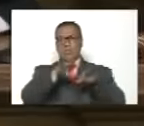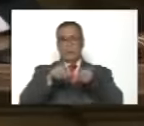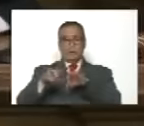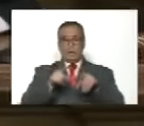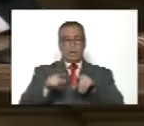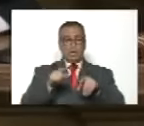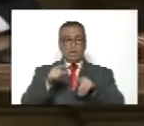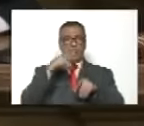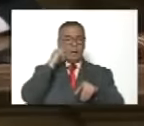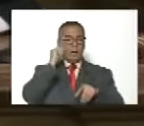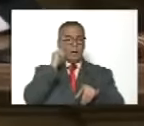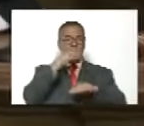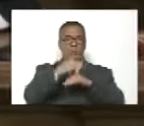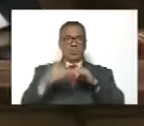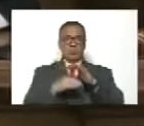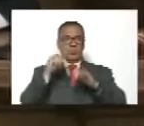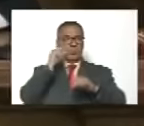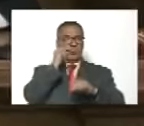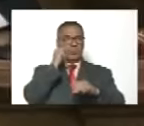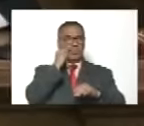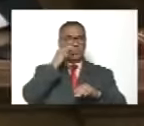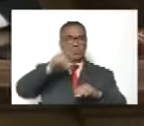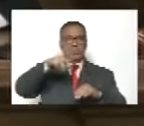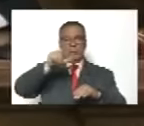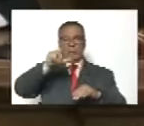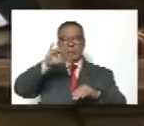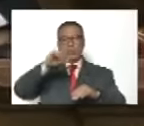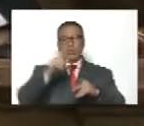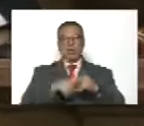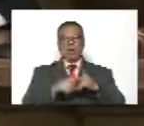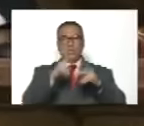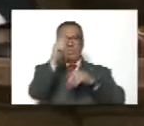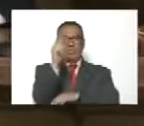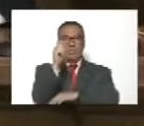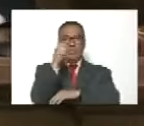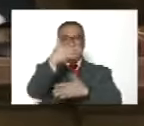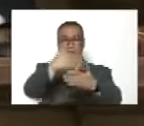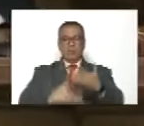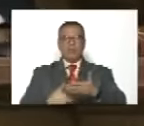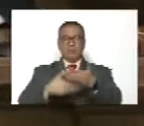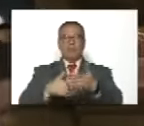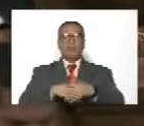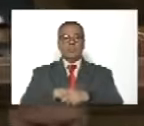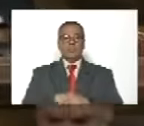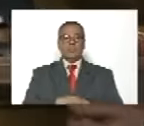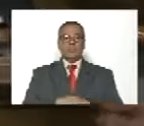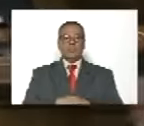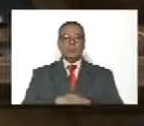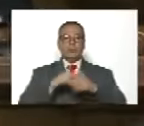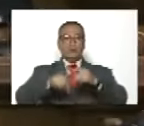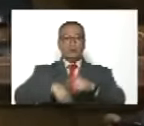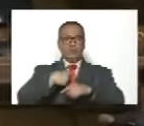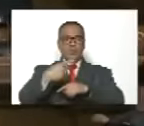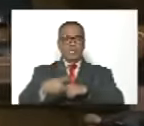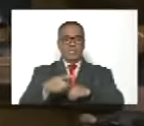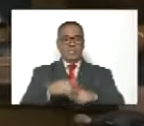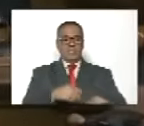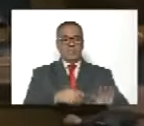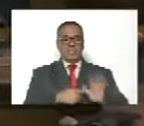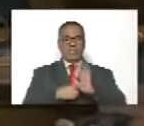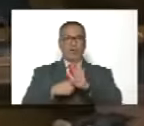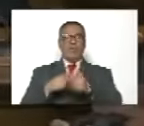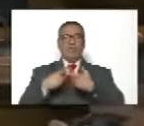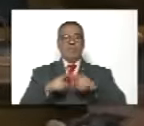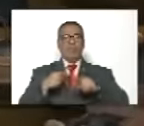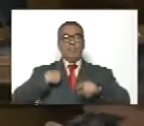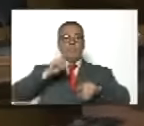María Alejandra Hernández, del subsecretario José Omar Molina y de las diputadas y los diputados indicados en lista anexa. Acto seguido, el presidente solicitó